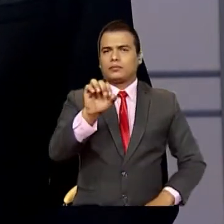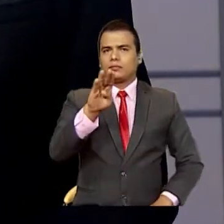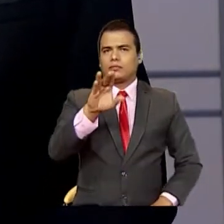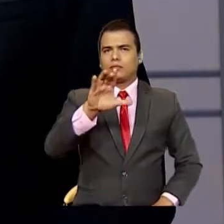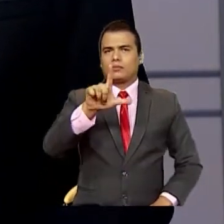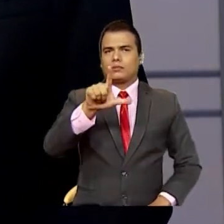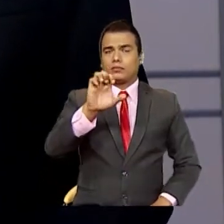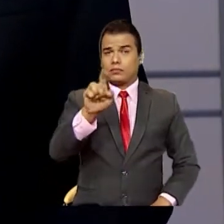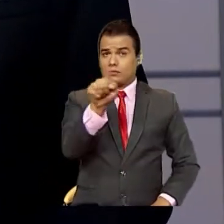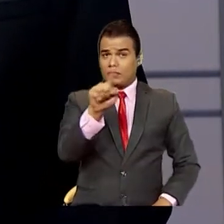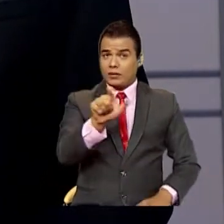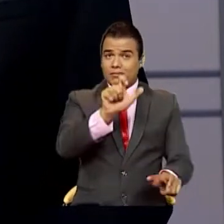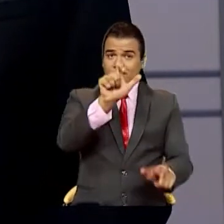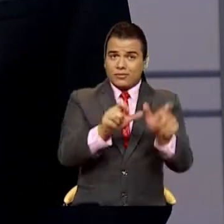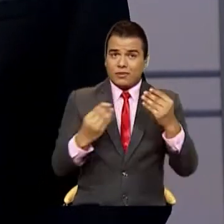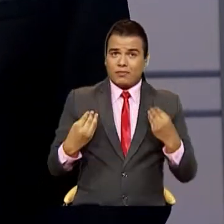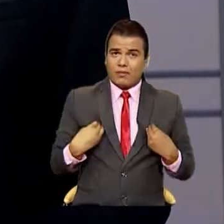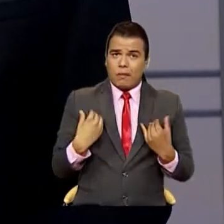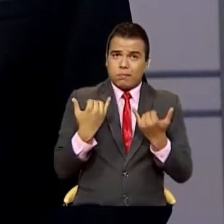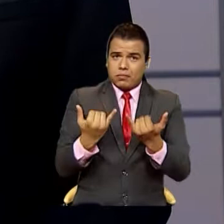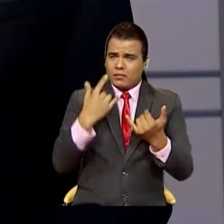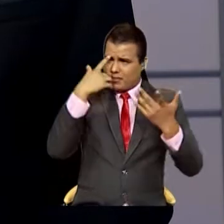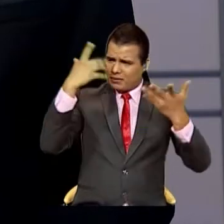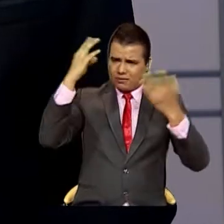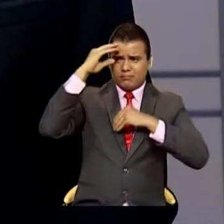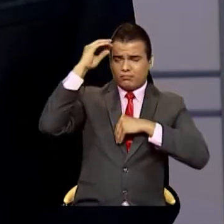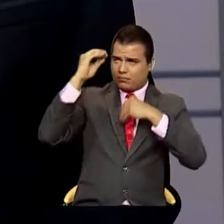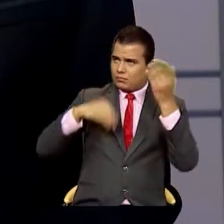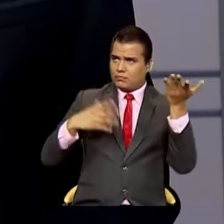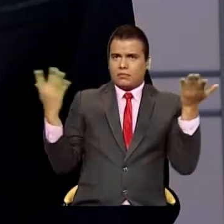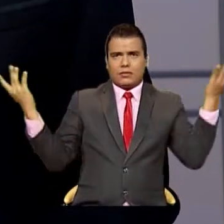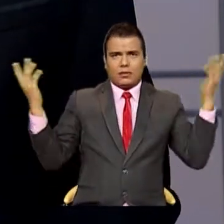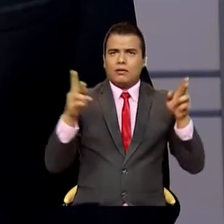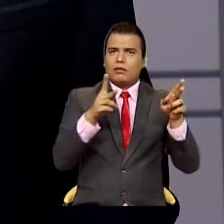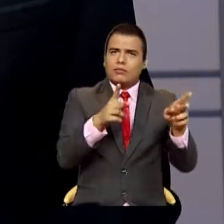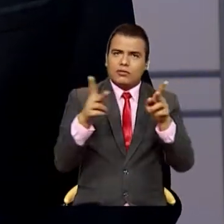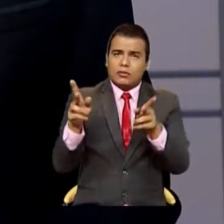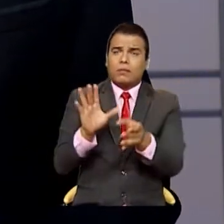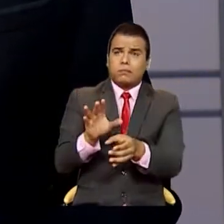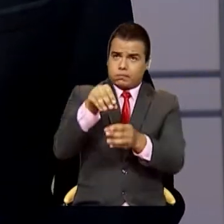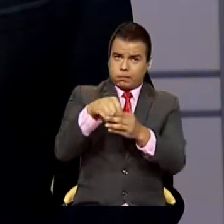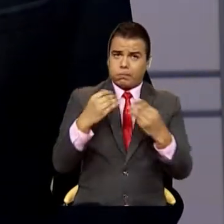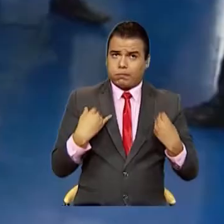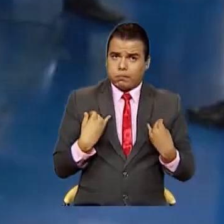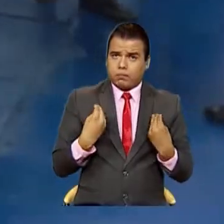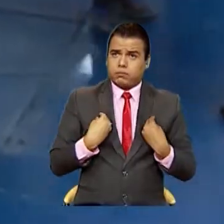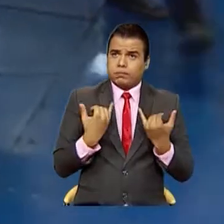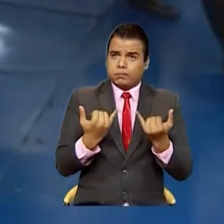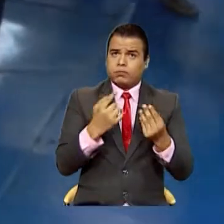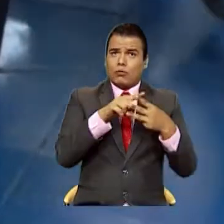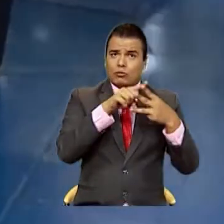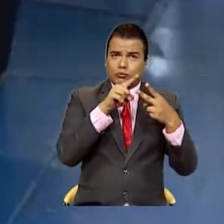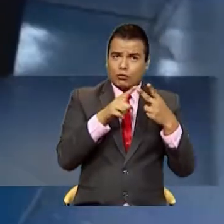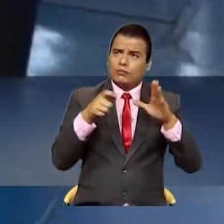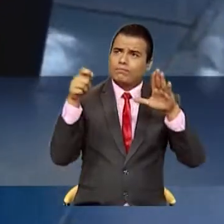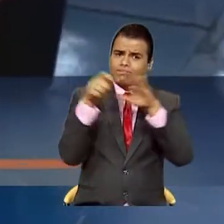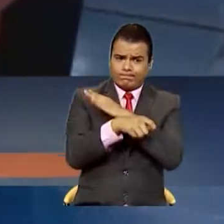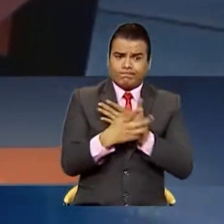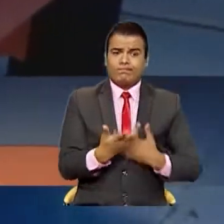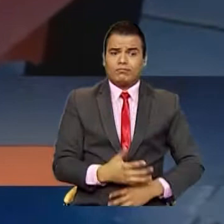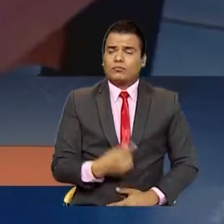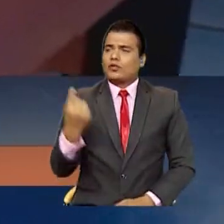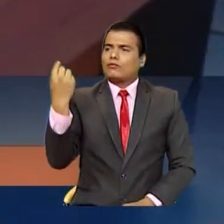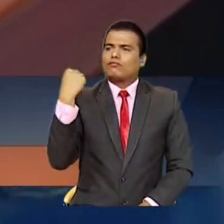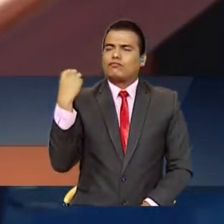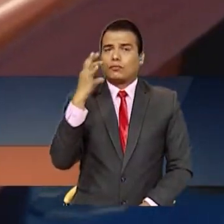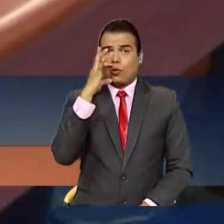marcharon como protesta por dos casos de asesinatos de integrantes de esta comunidad. Uno de los hechos más recientes fue